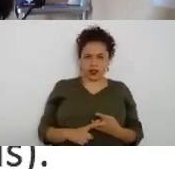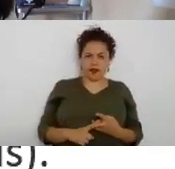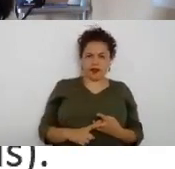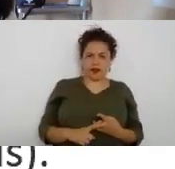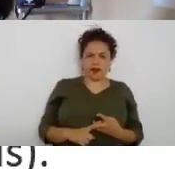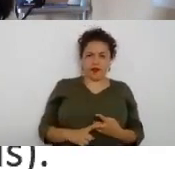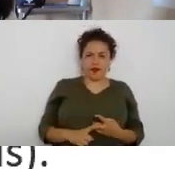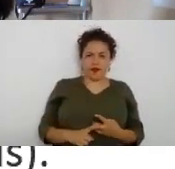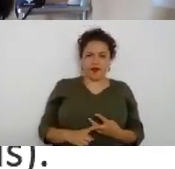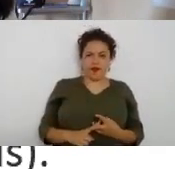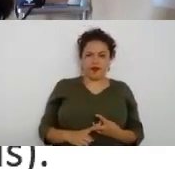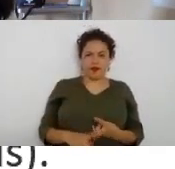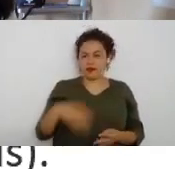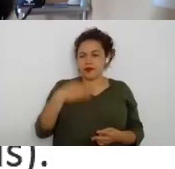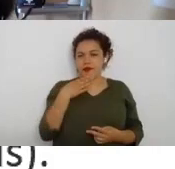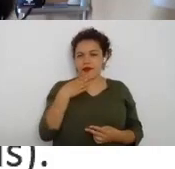exactamente. Muy bien.